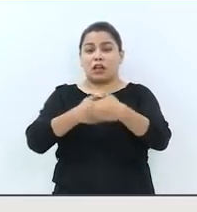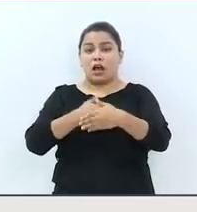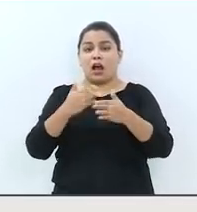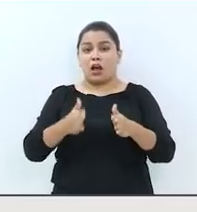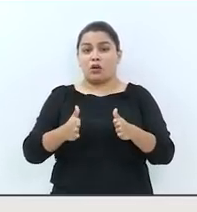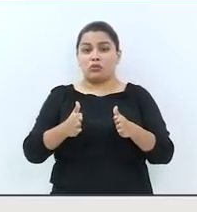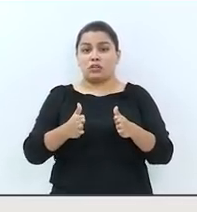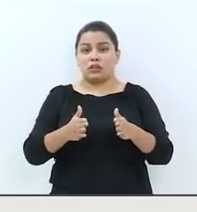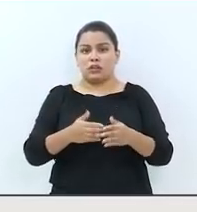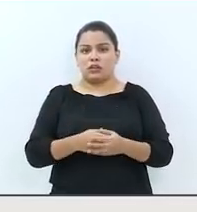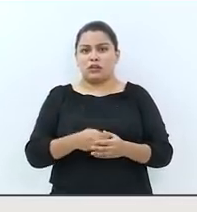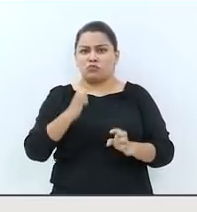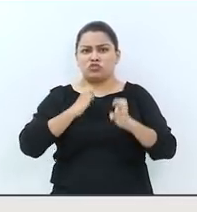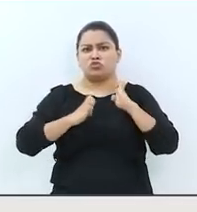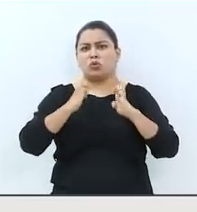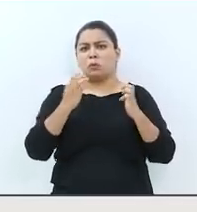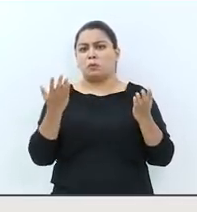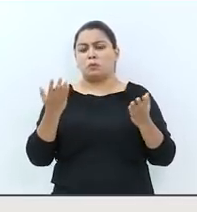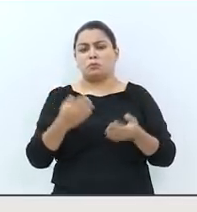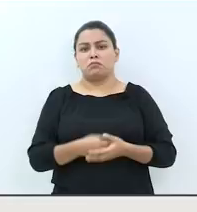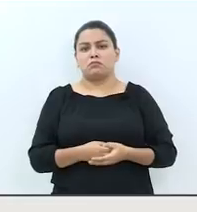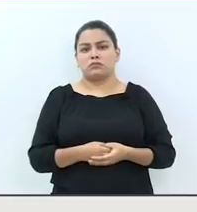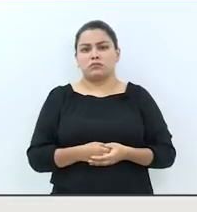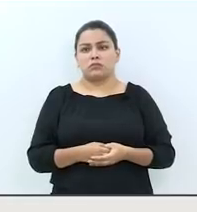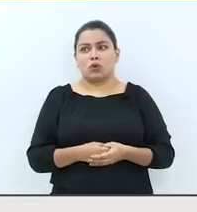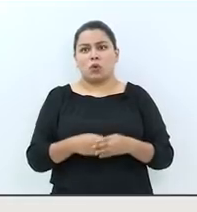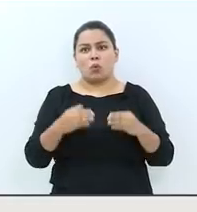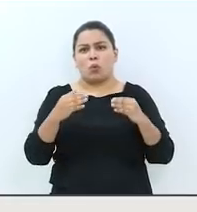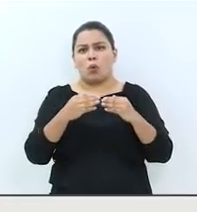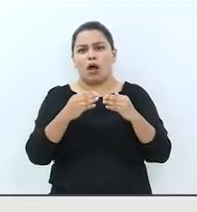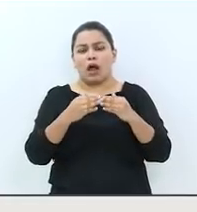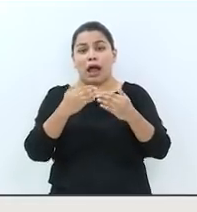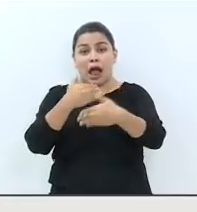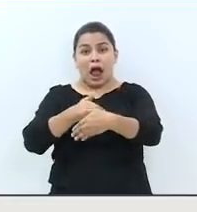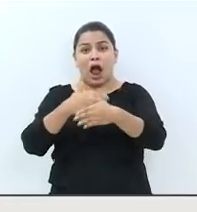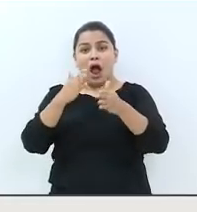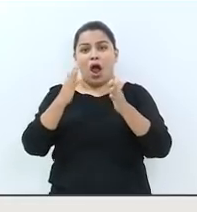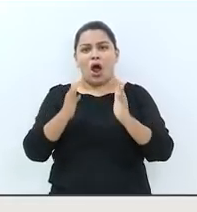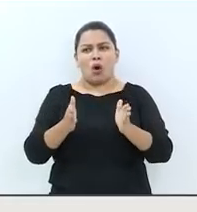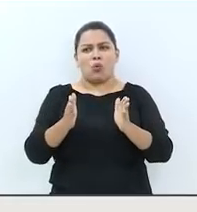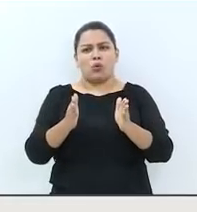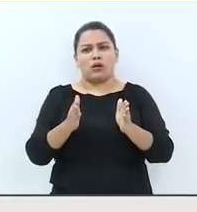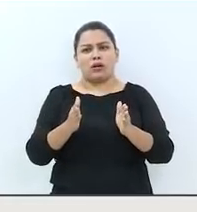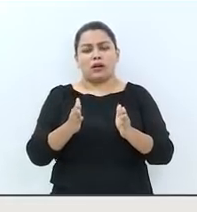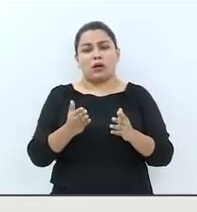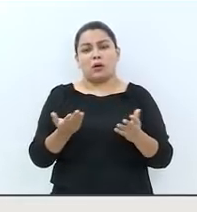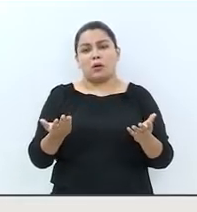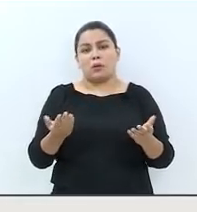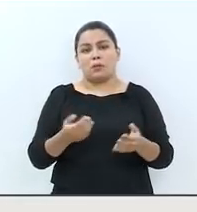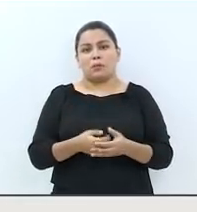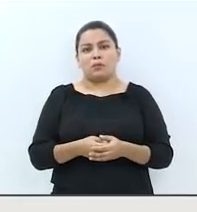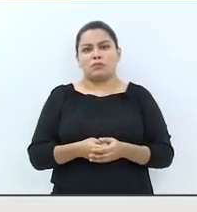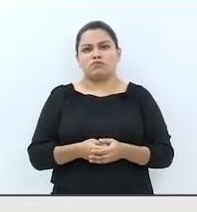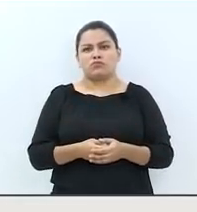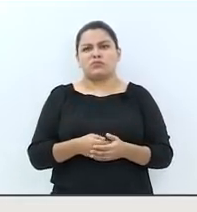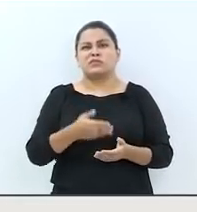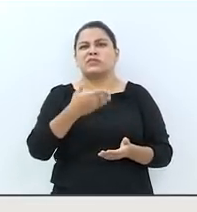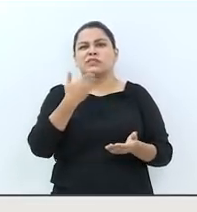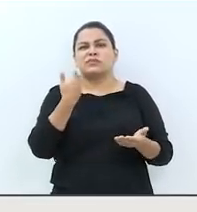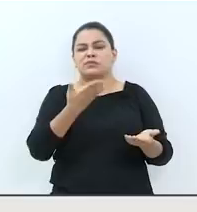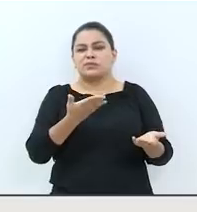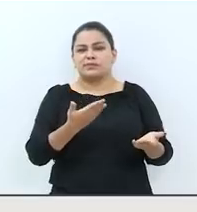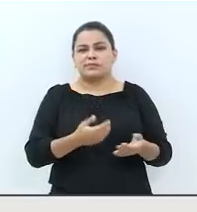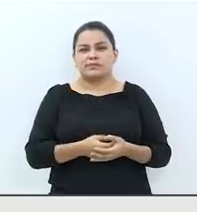digamos, podríamos hablar también de clima del aula al hablar de un ser y estar, pero en el aula, ¿qué le